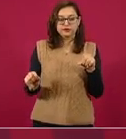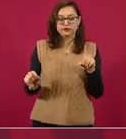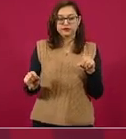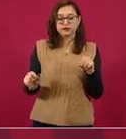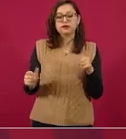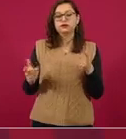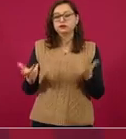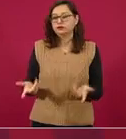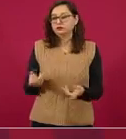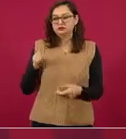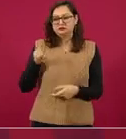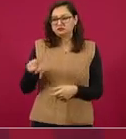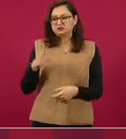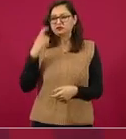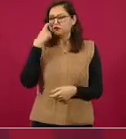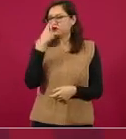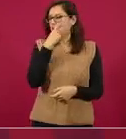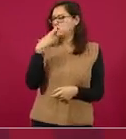y hacían